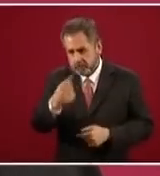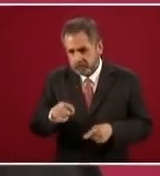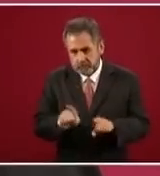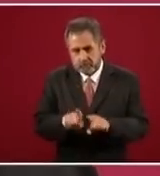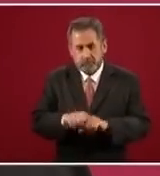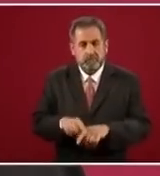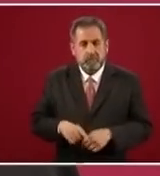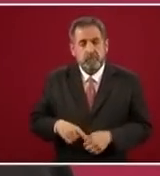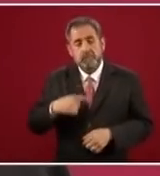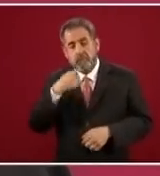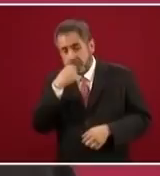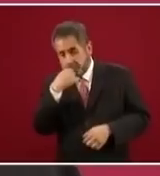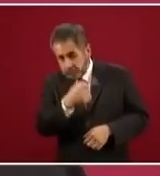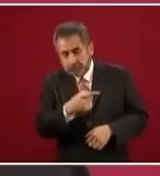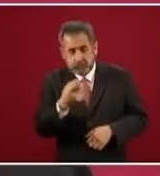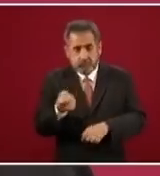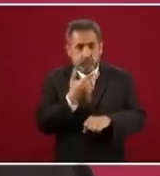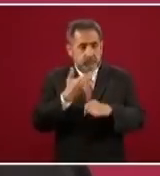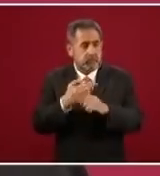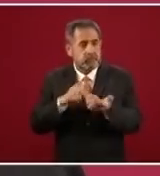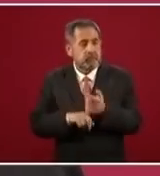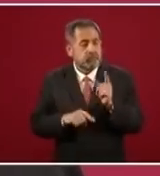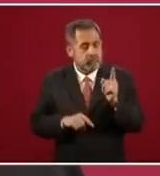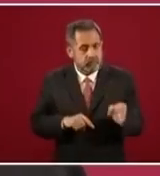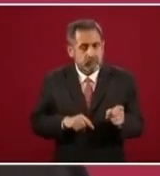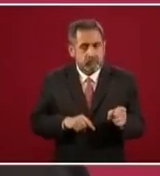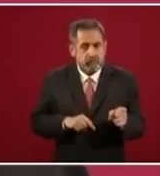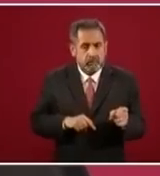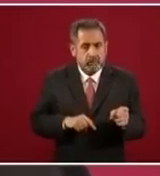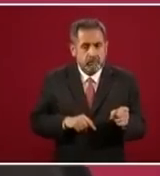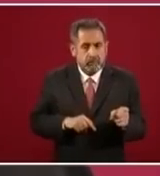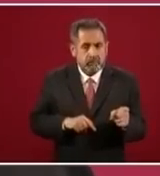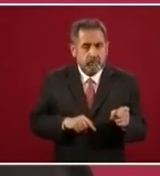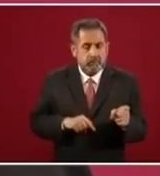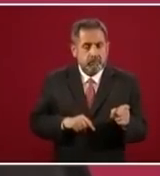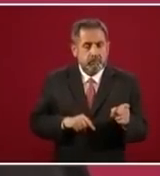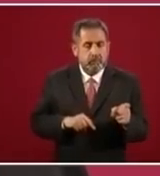Le dije al secretario de